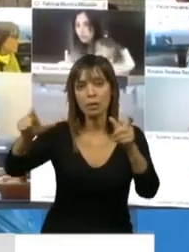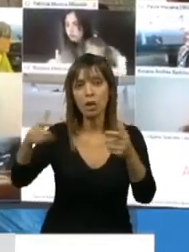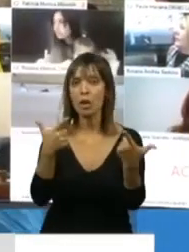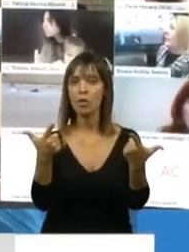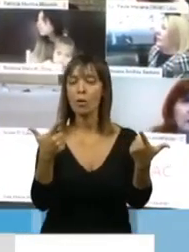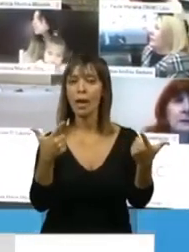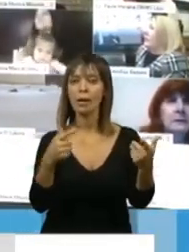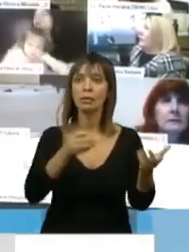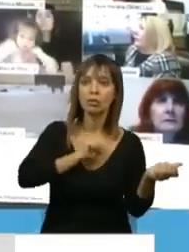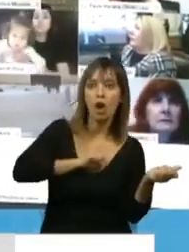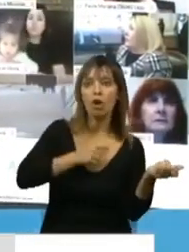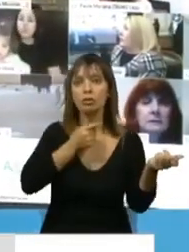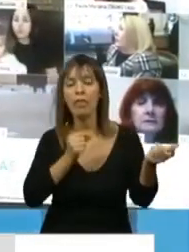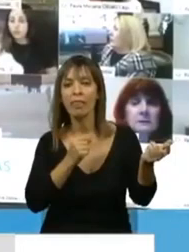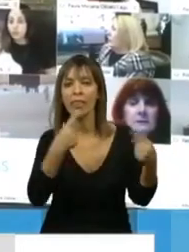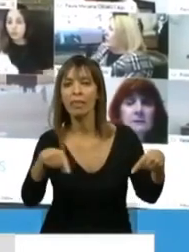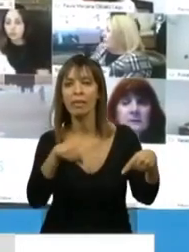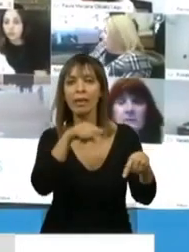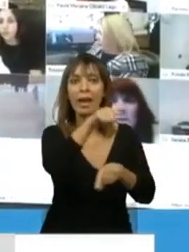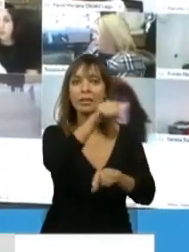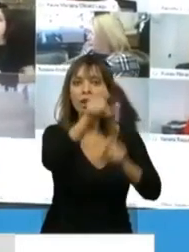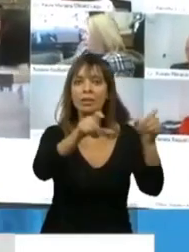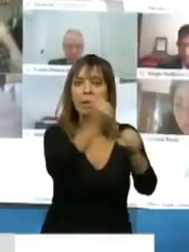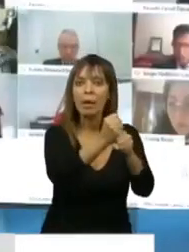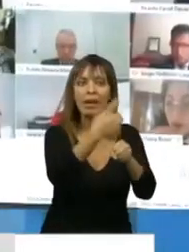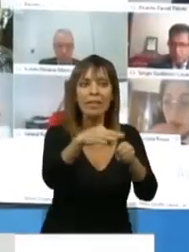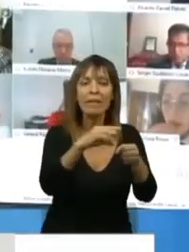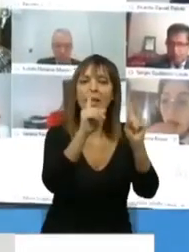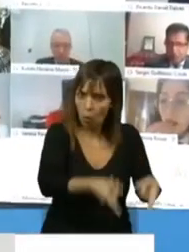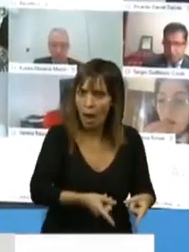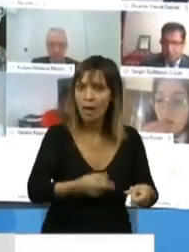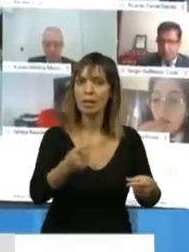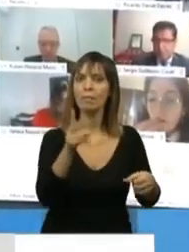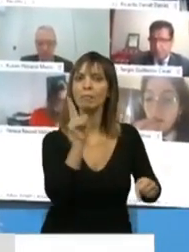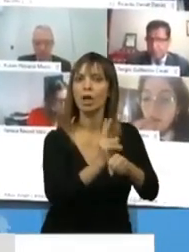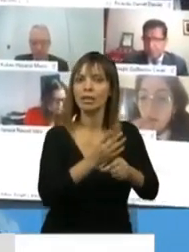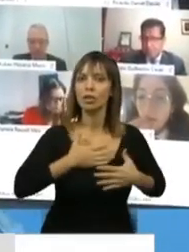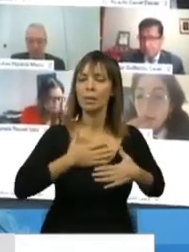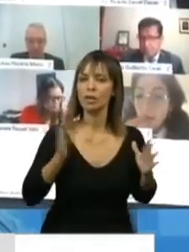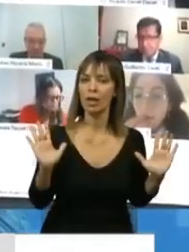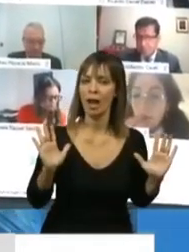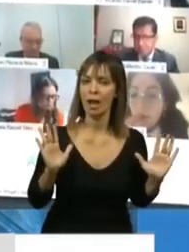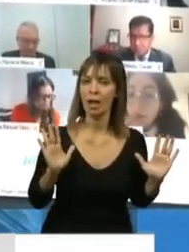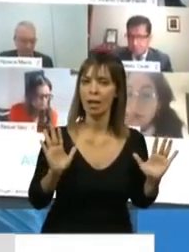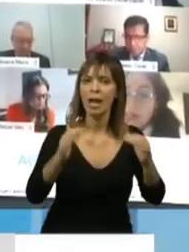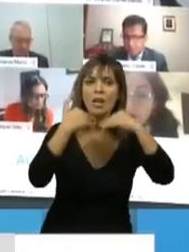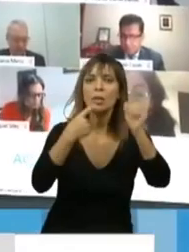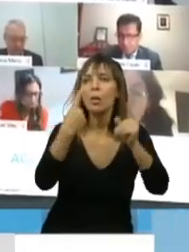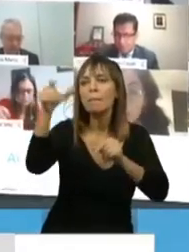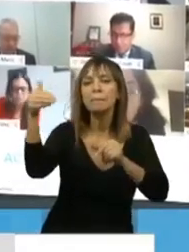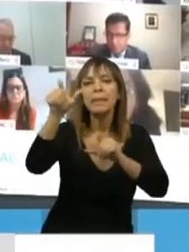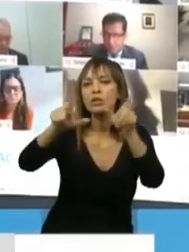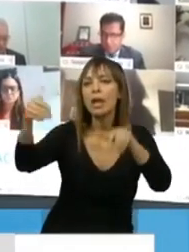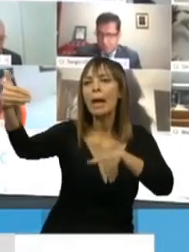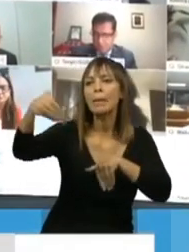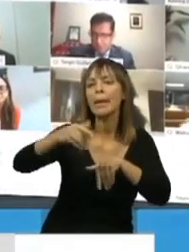Entonces esos trabajadores y trabajadoras también tienen que tener elementos de protección personal, aunque no atiendan a alguien que viene